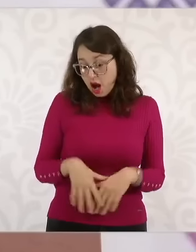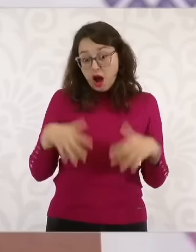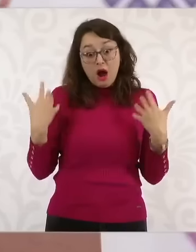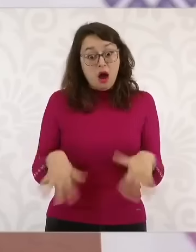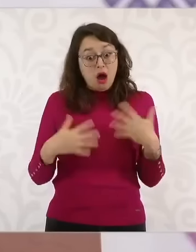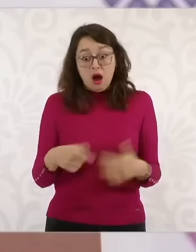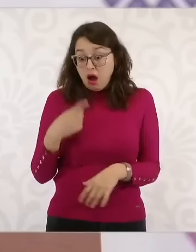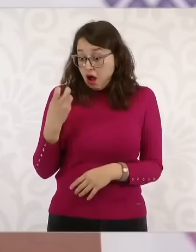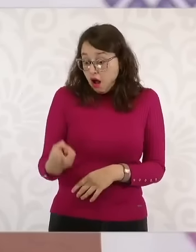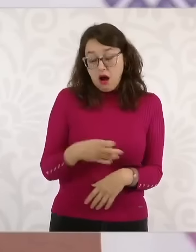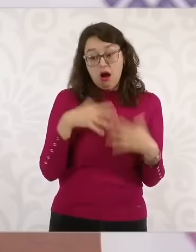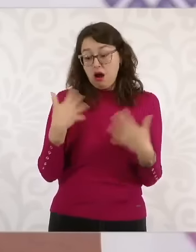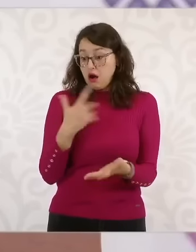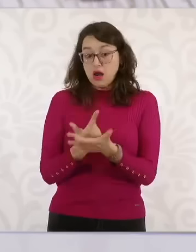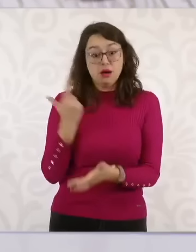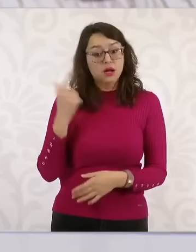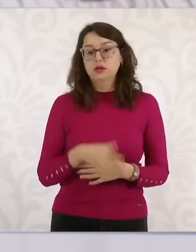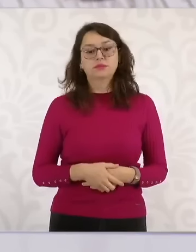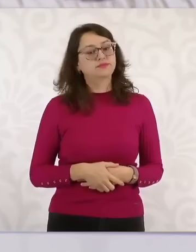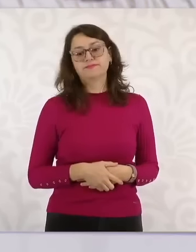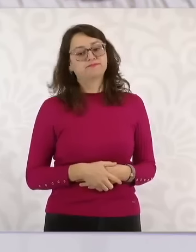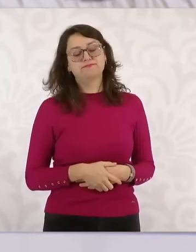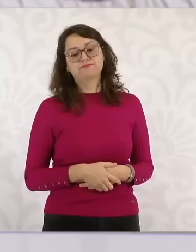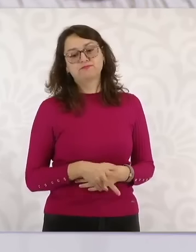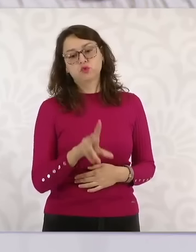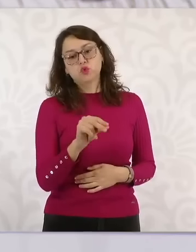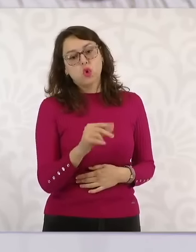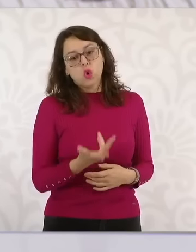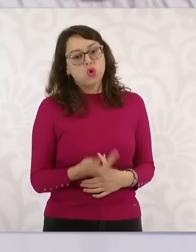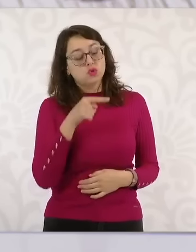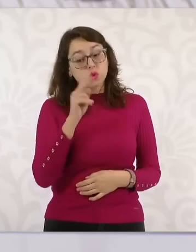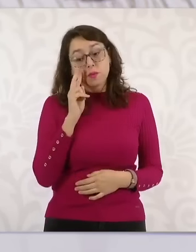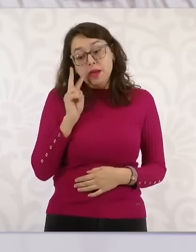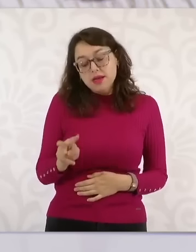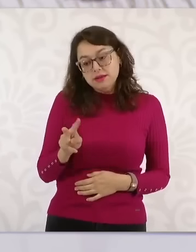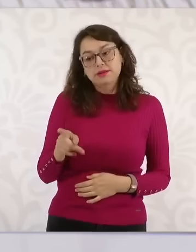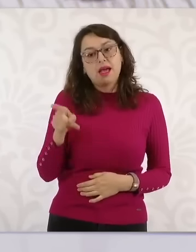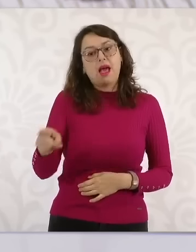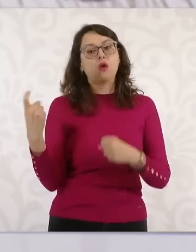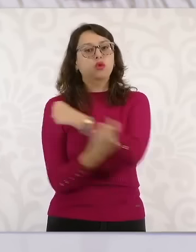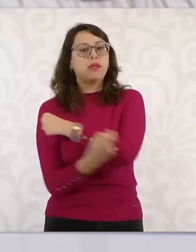hizo viral este tema. No, es que te quedaste 10 segundos viéndolo.